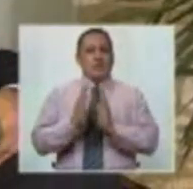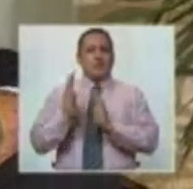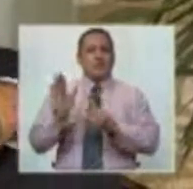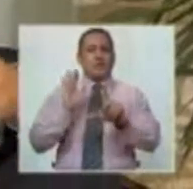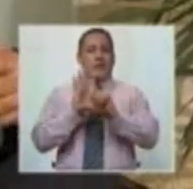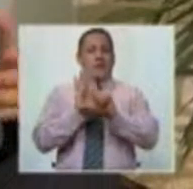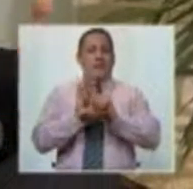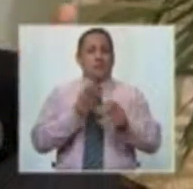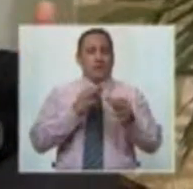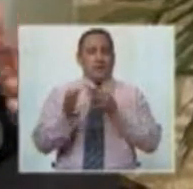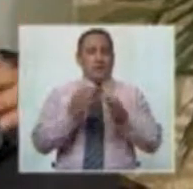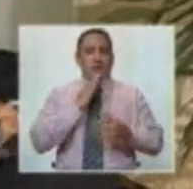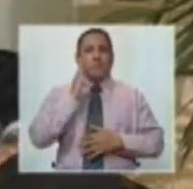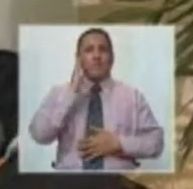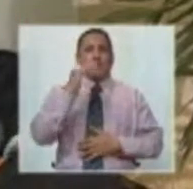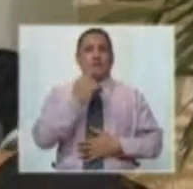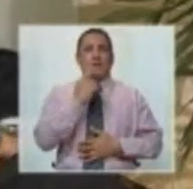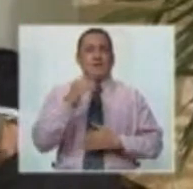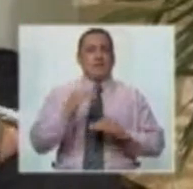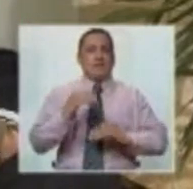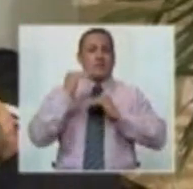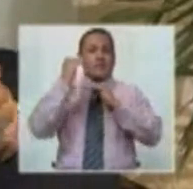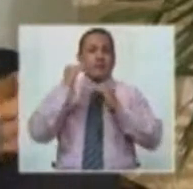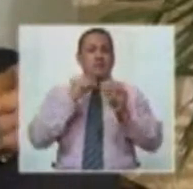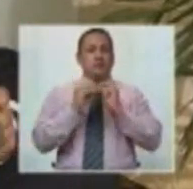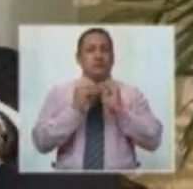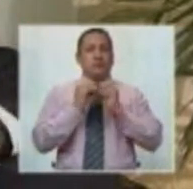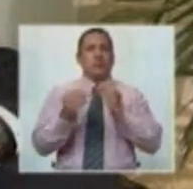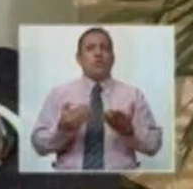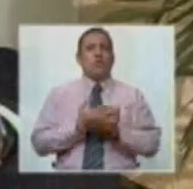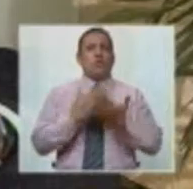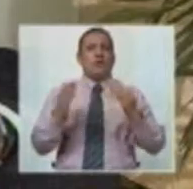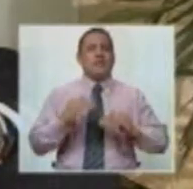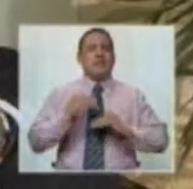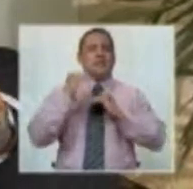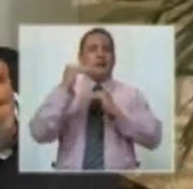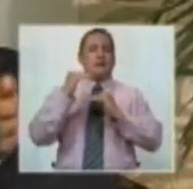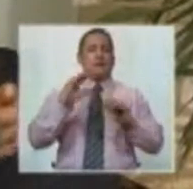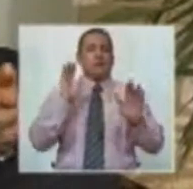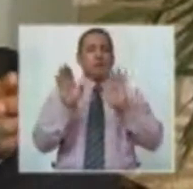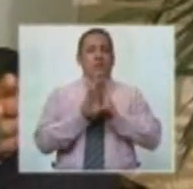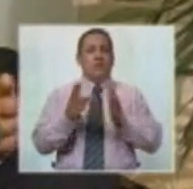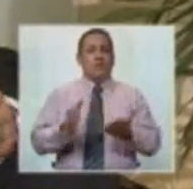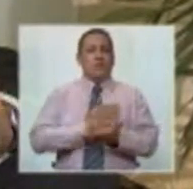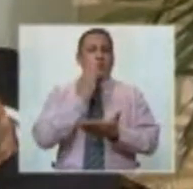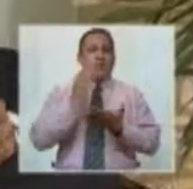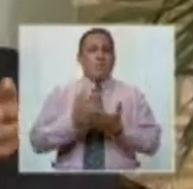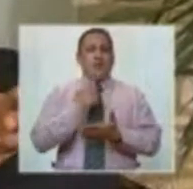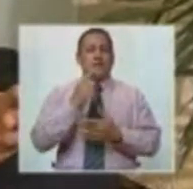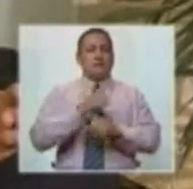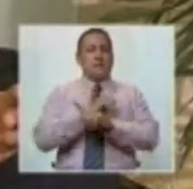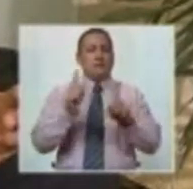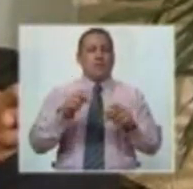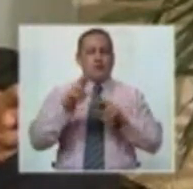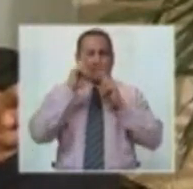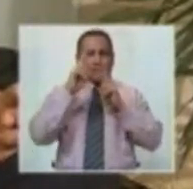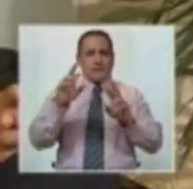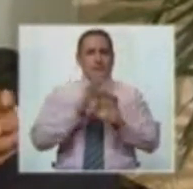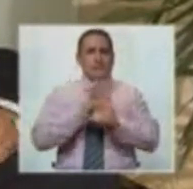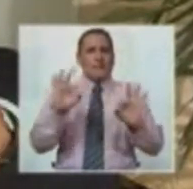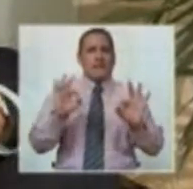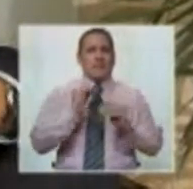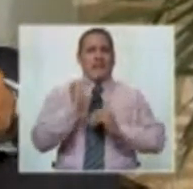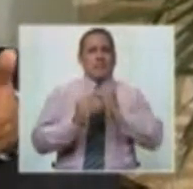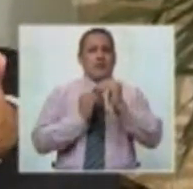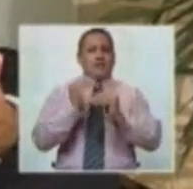ley, porque la ordenanza tiene ese rango, que te determina cuáles son los pasos a seguir. El problema acá es que no se están respetando esos